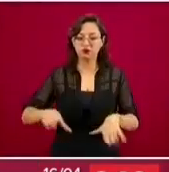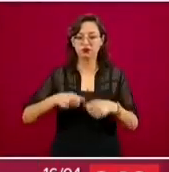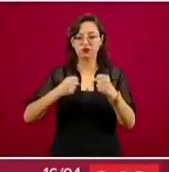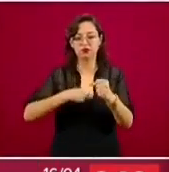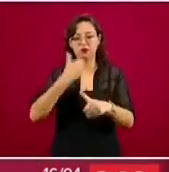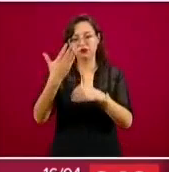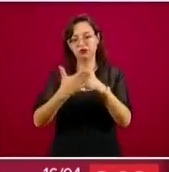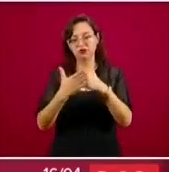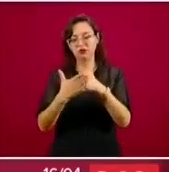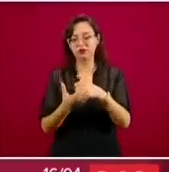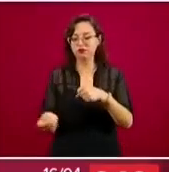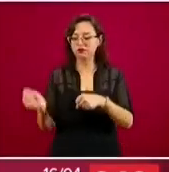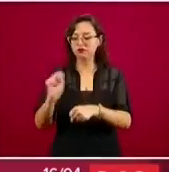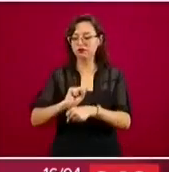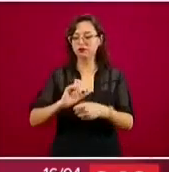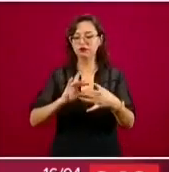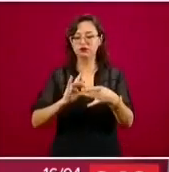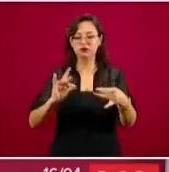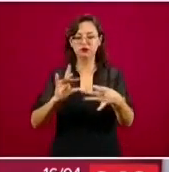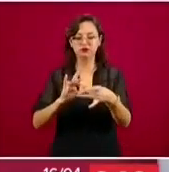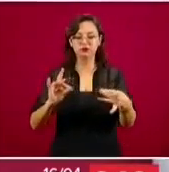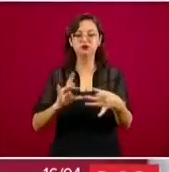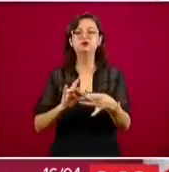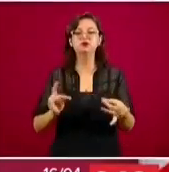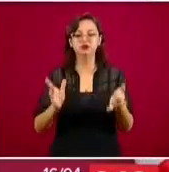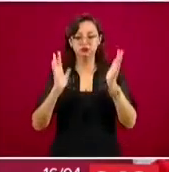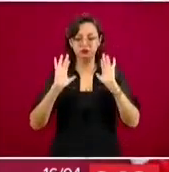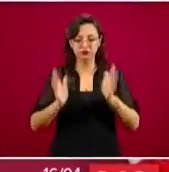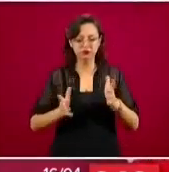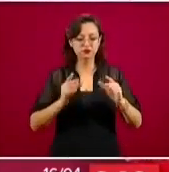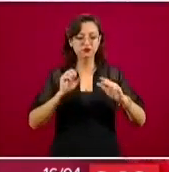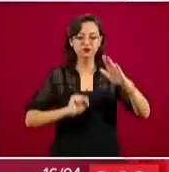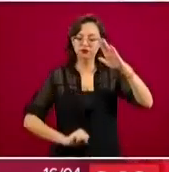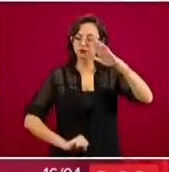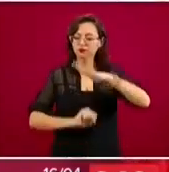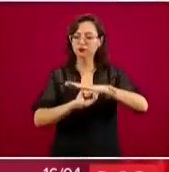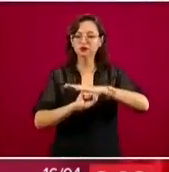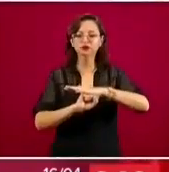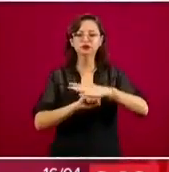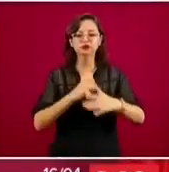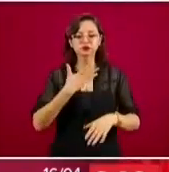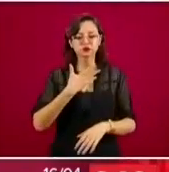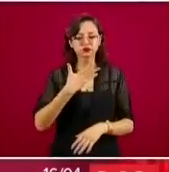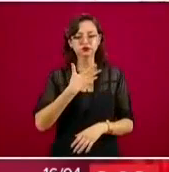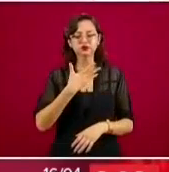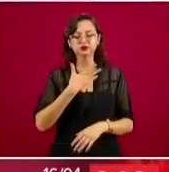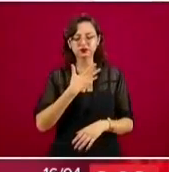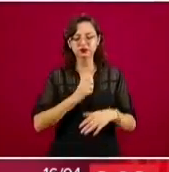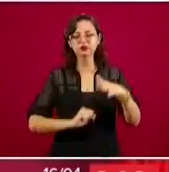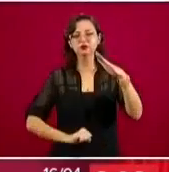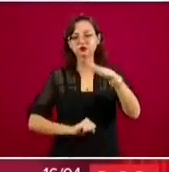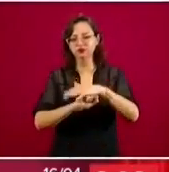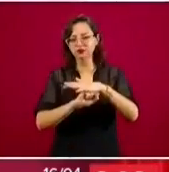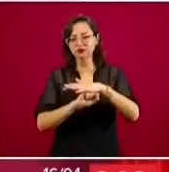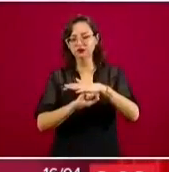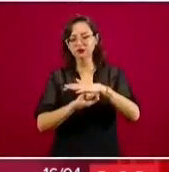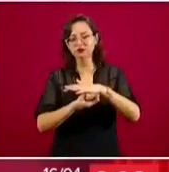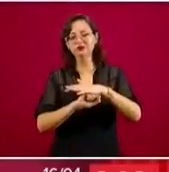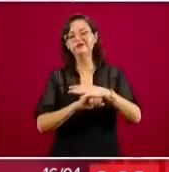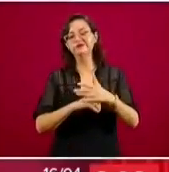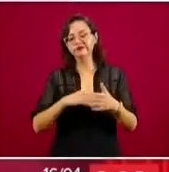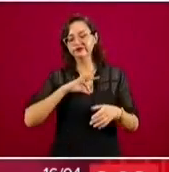va a explicar, porque ya tenemos esto, que es la base. Ya sabemos cuál va a ser el